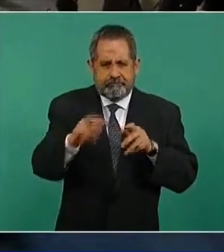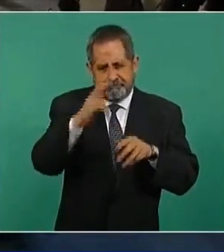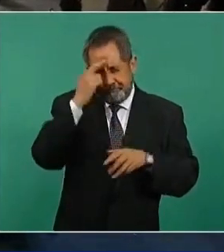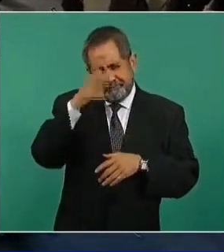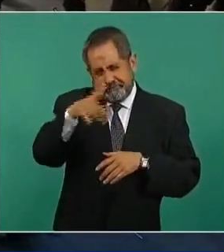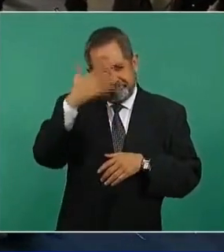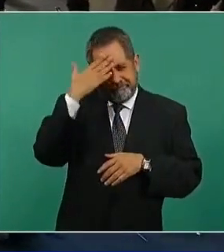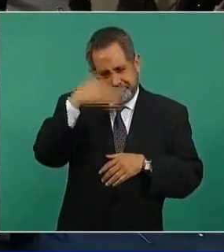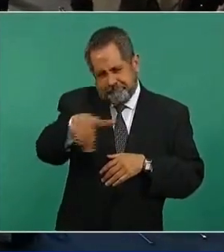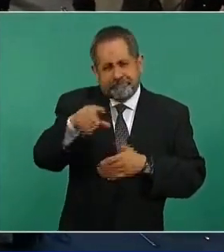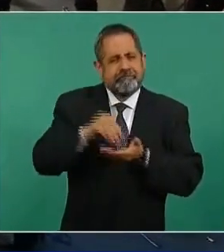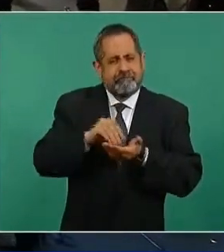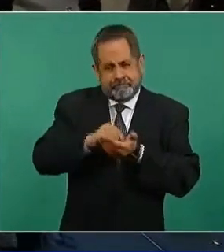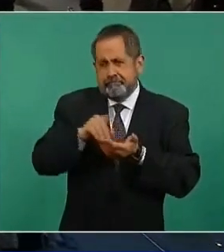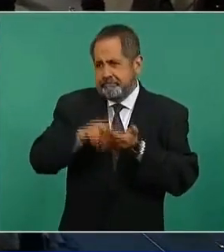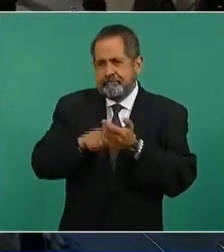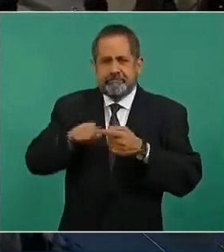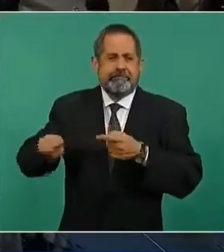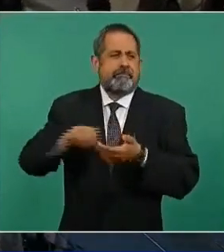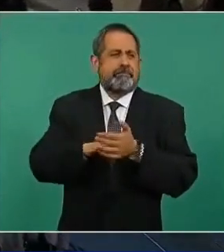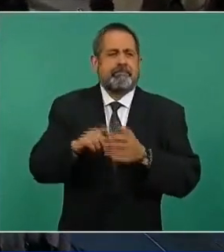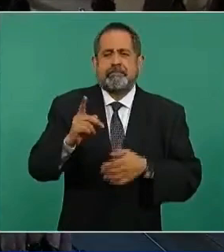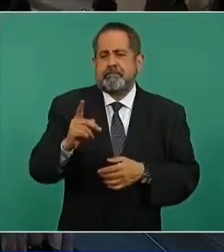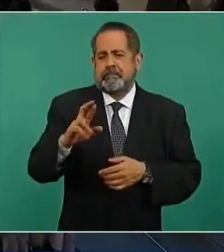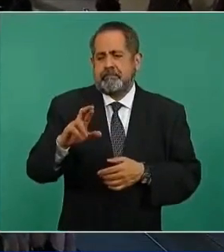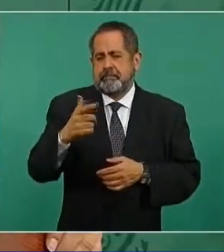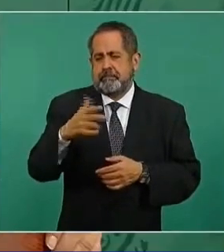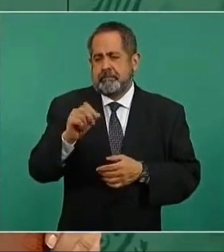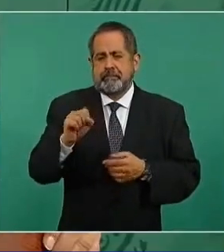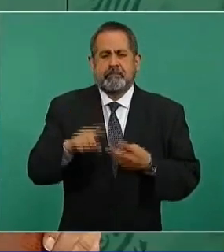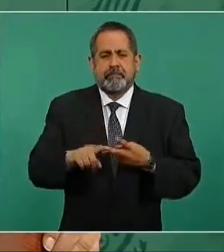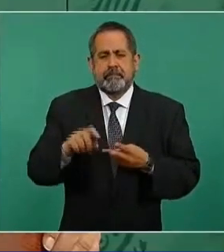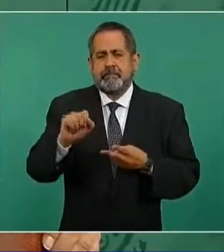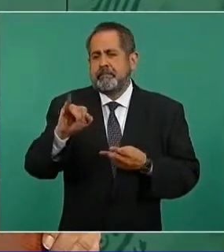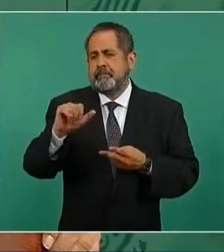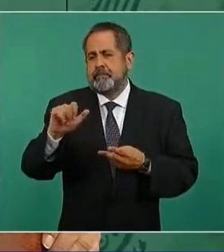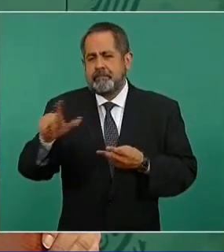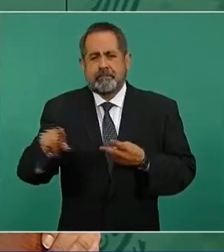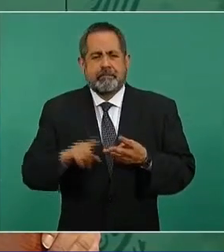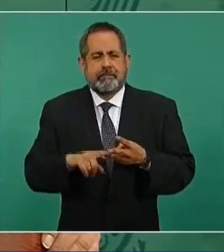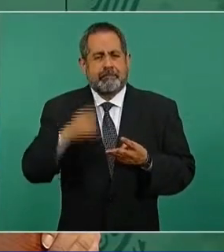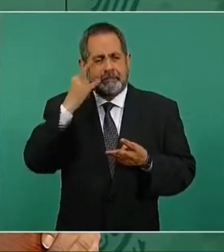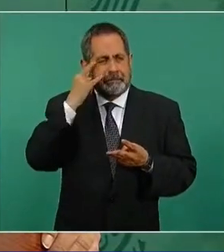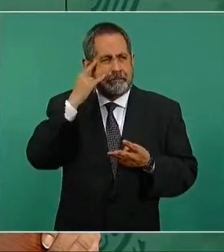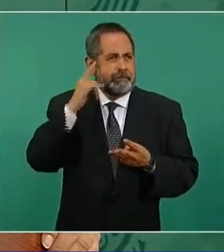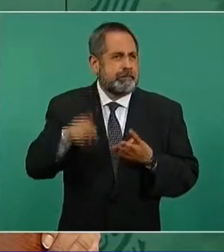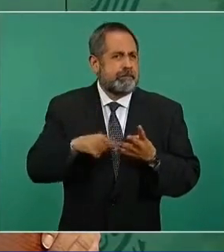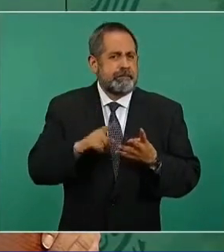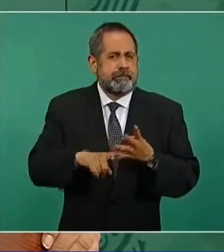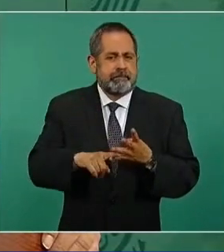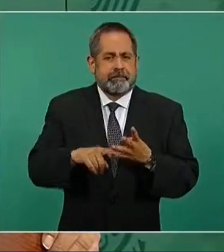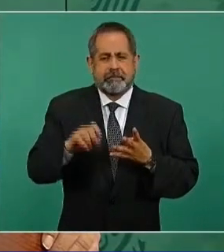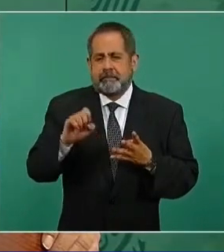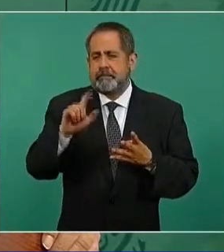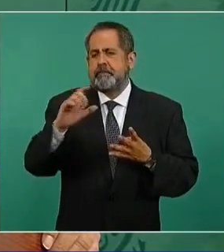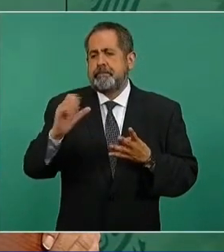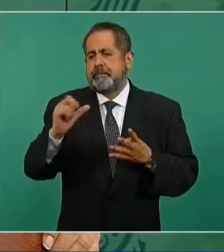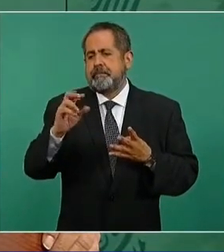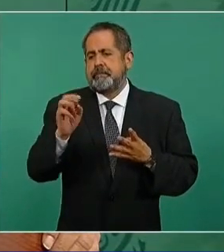que todavía existen, Progreso, Cisal, Campeche, El